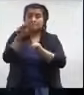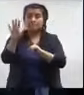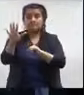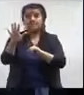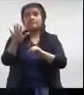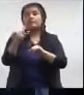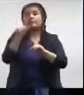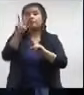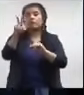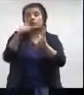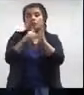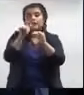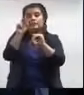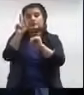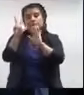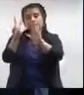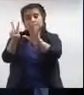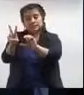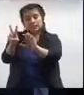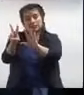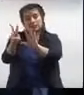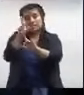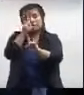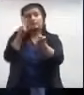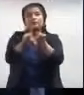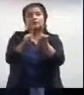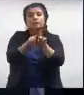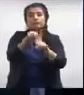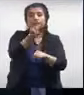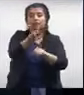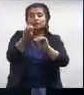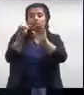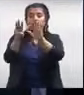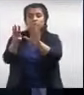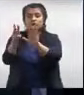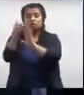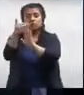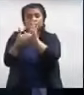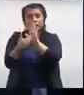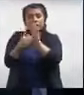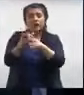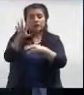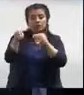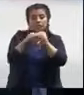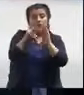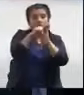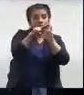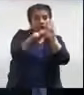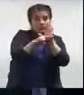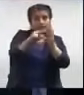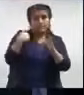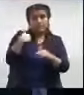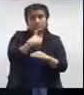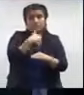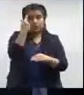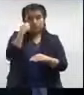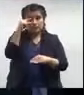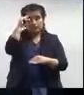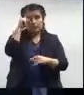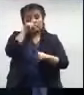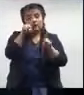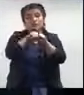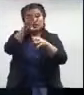635-2007, de fecha 28 de diciembre de 2007, que contiene el reglamento orgánico interno del Ministerio de Gobernación,